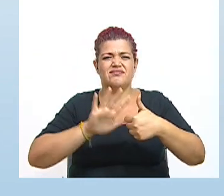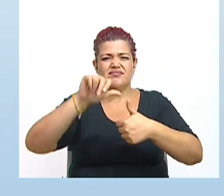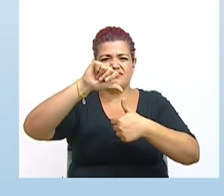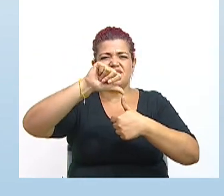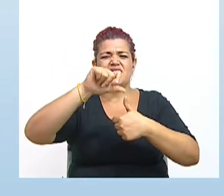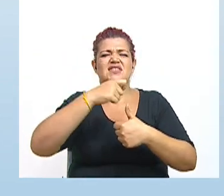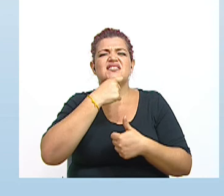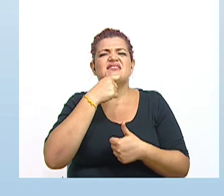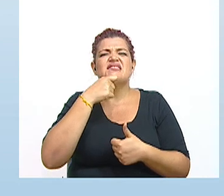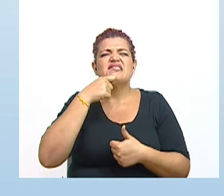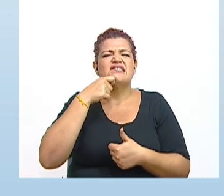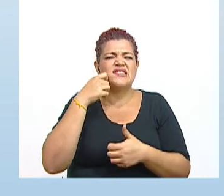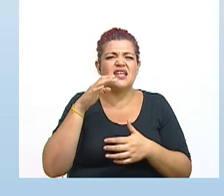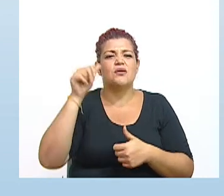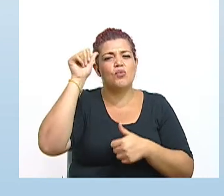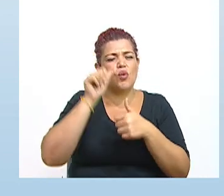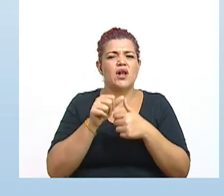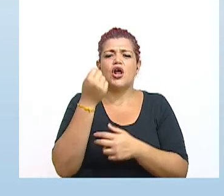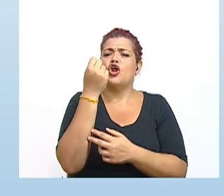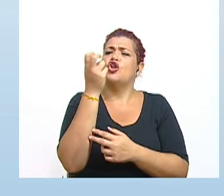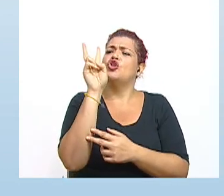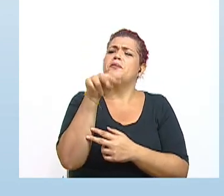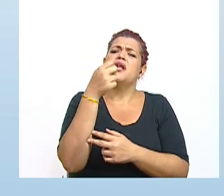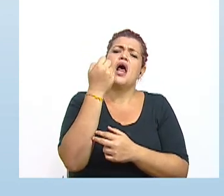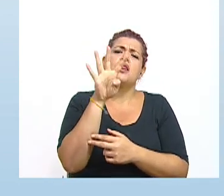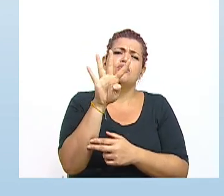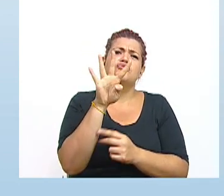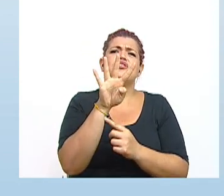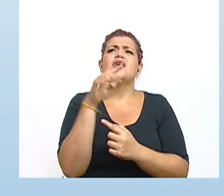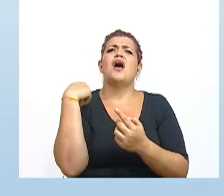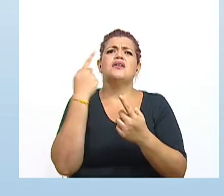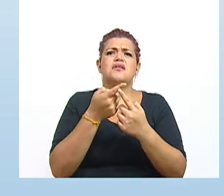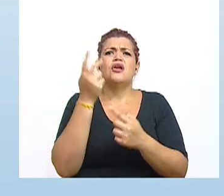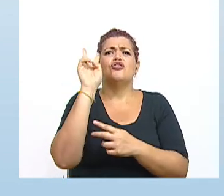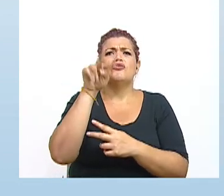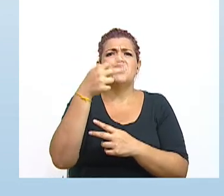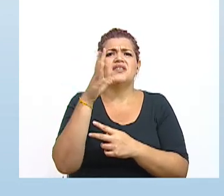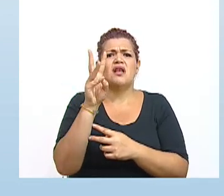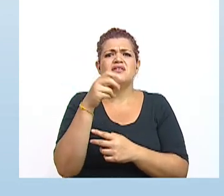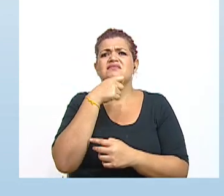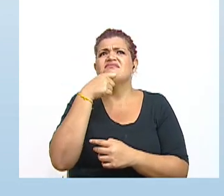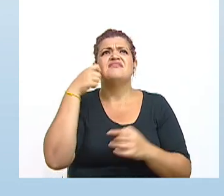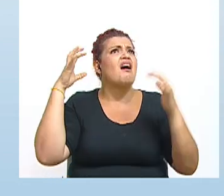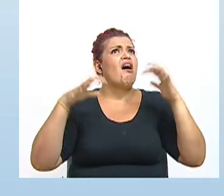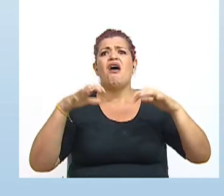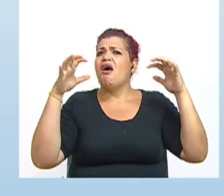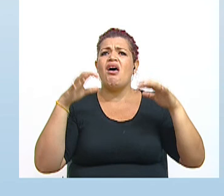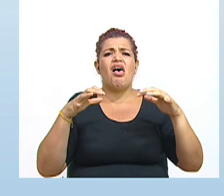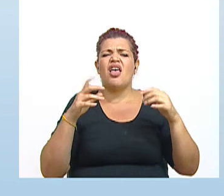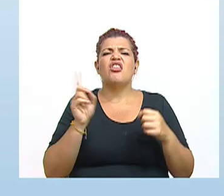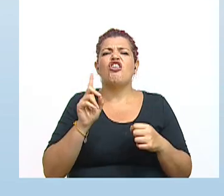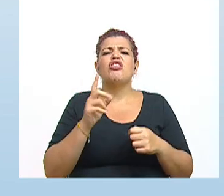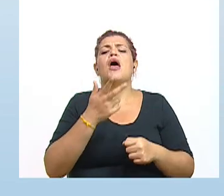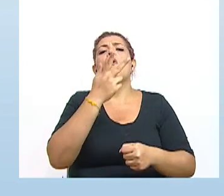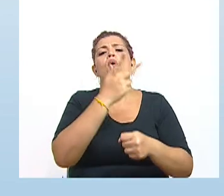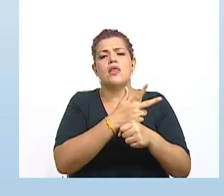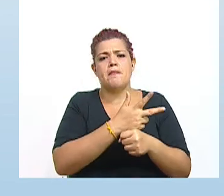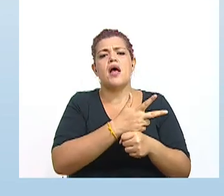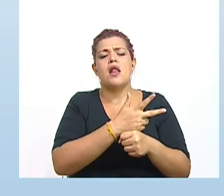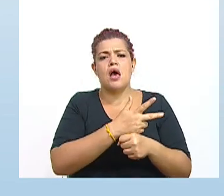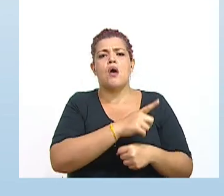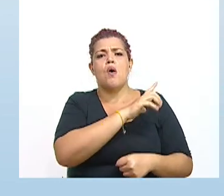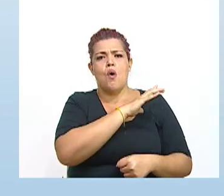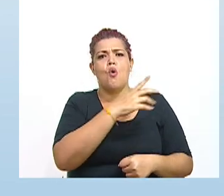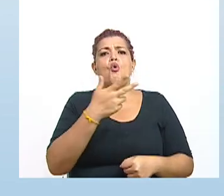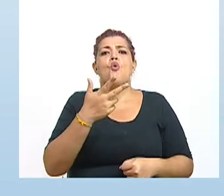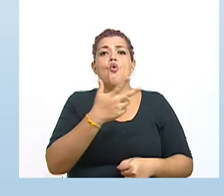la que experimentamos del 2014 al 2016 y que afectó especialmente a países como Guatemala y Honduras,